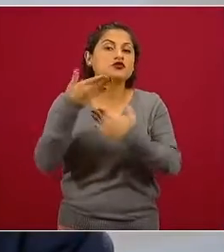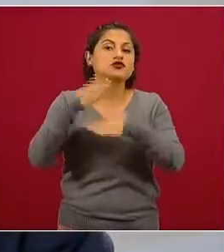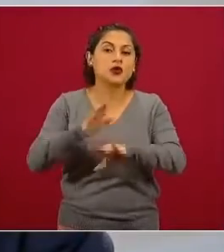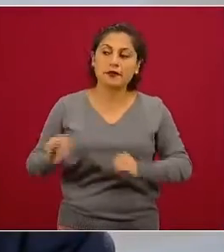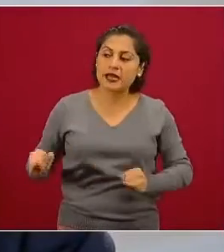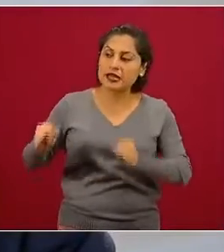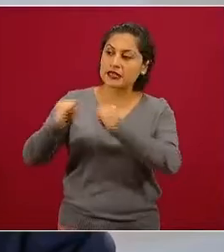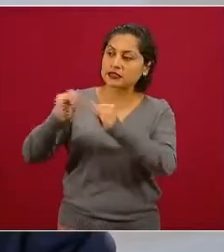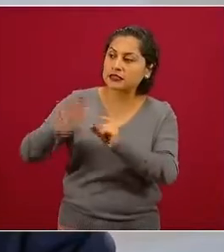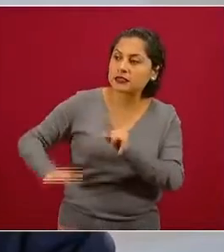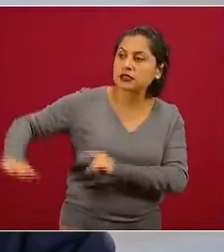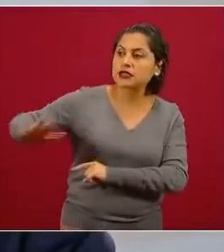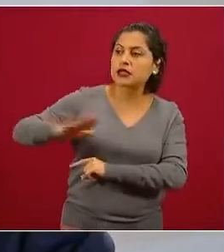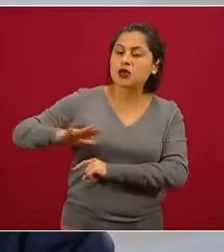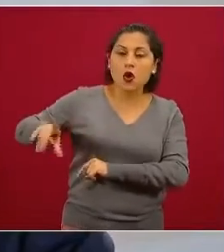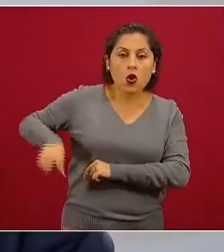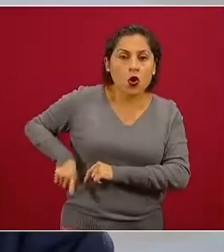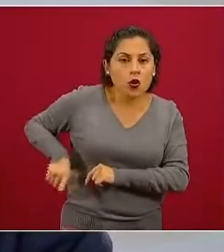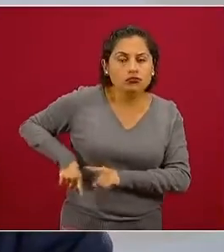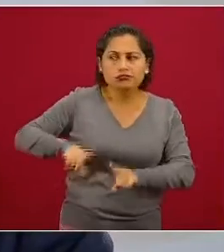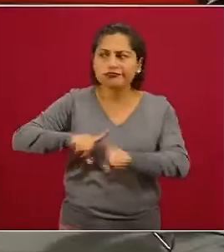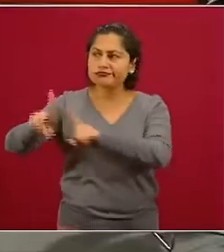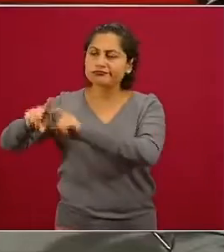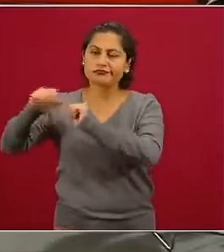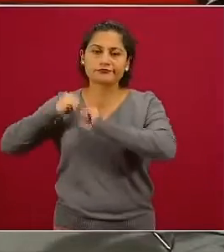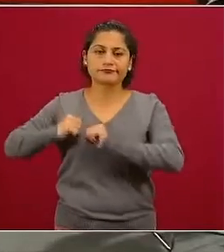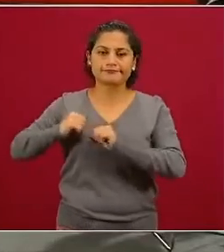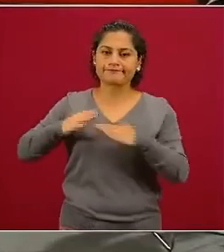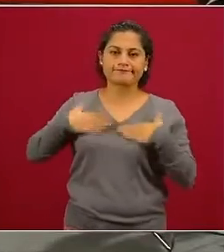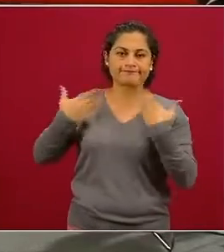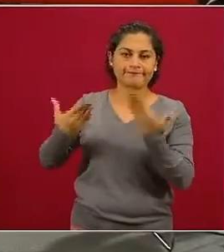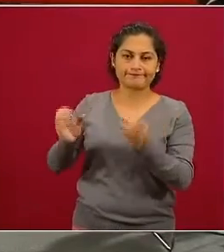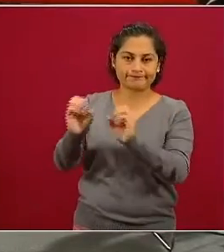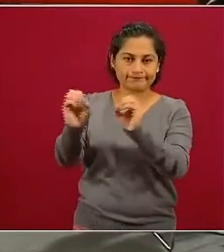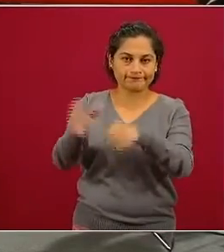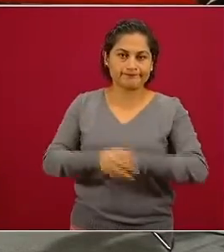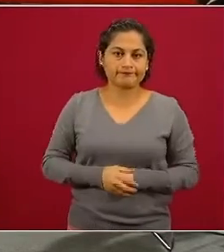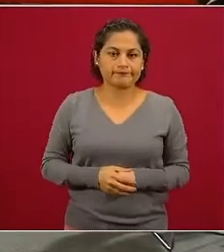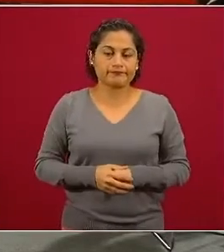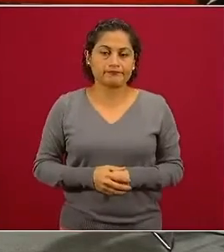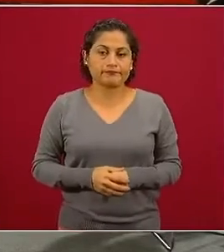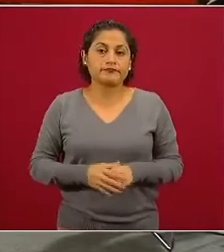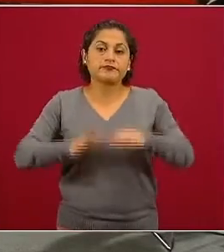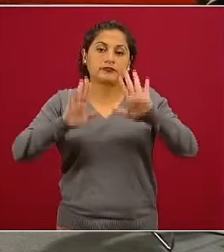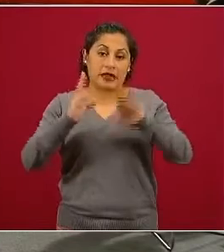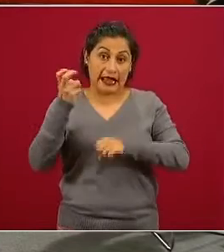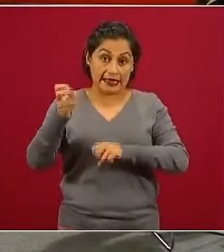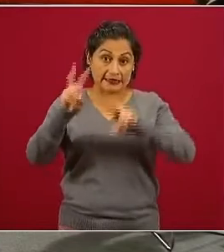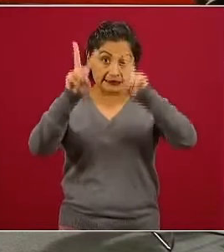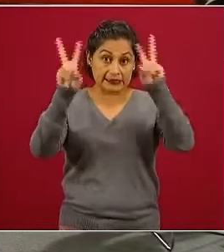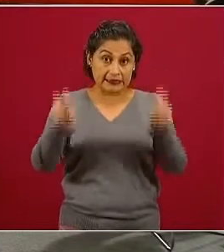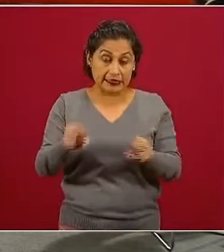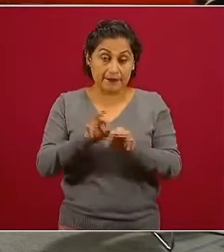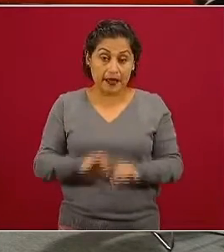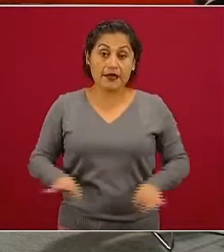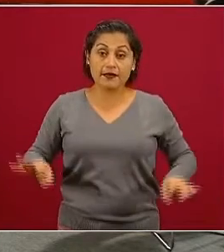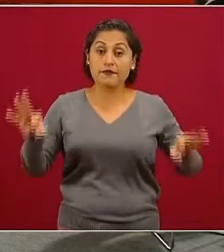de los medios de comunicación. Eso es algo que se multiplicó en los últimos años. Hay